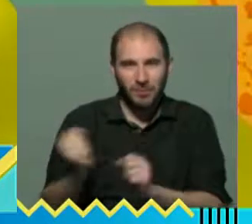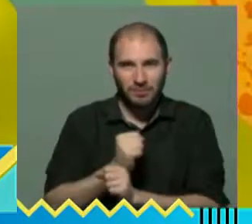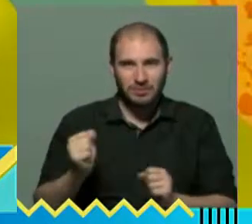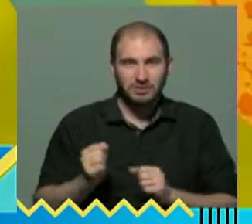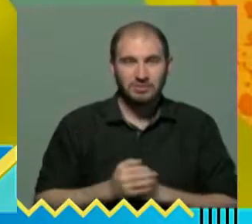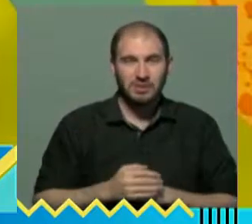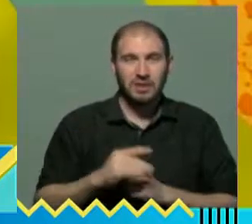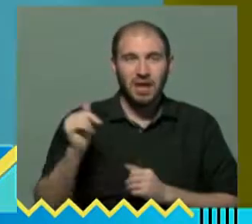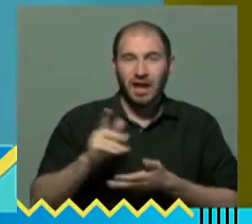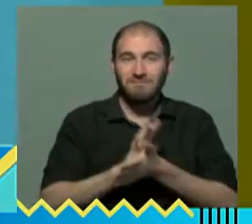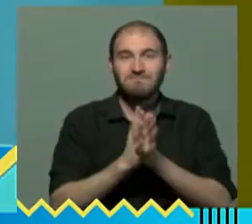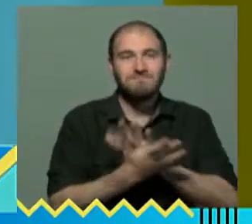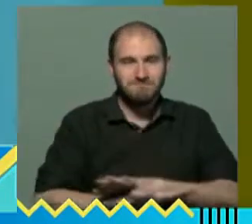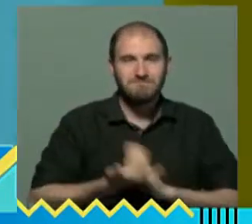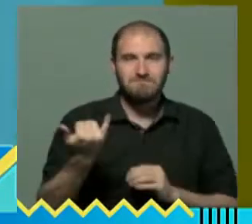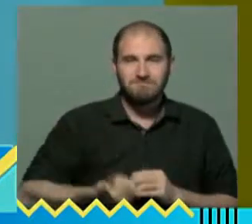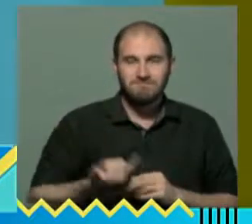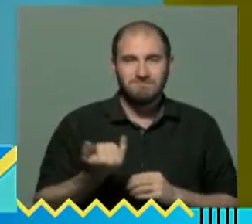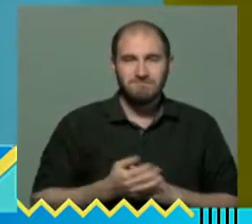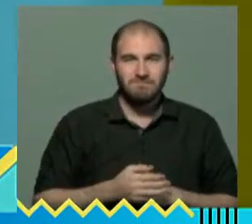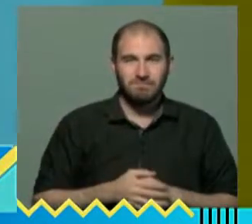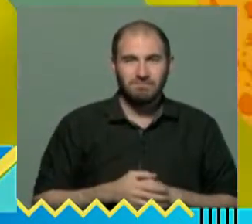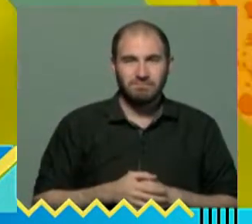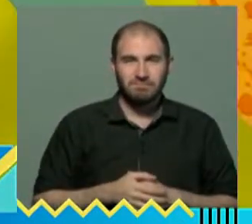decir, hay como un vacío, digamos, de